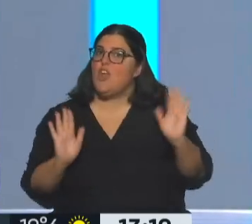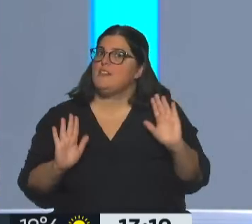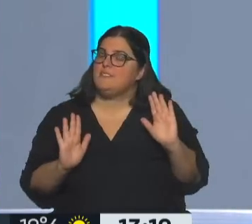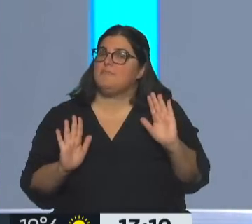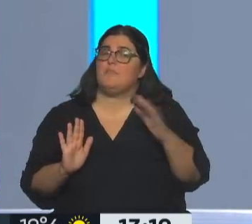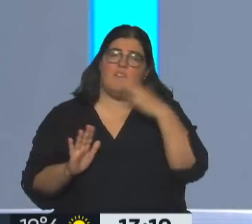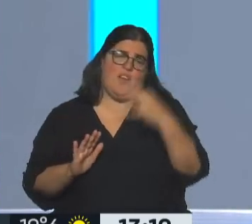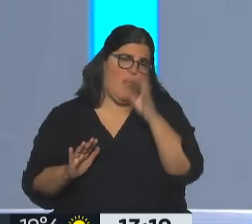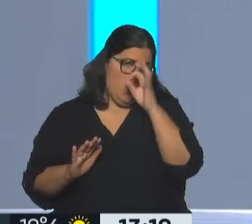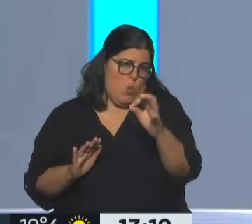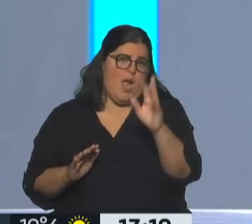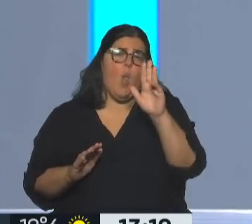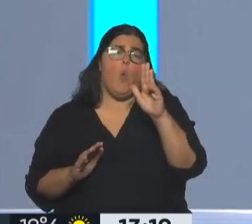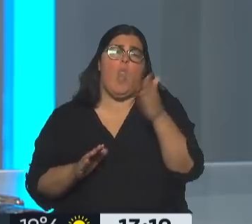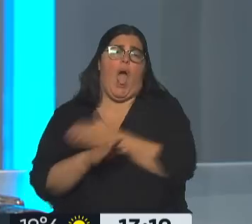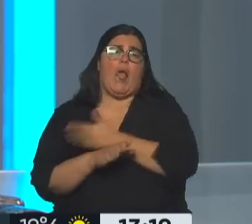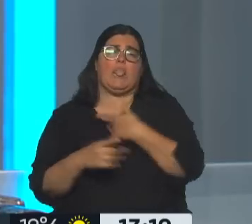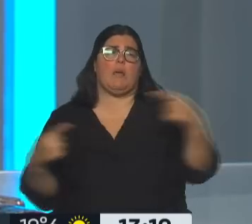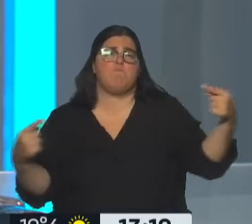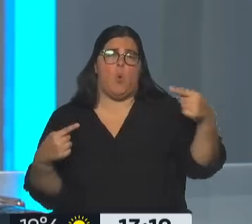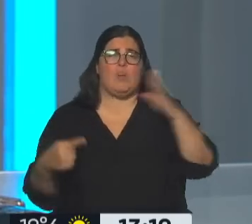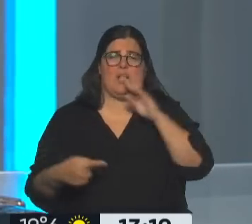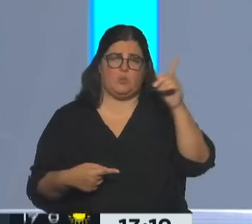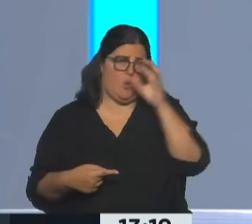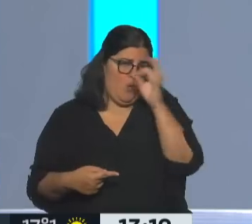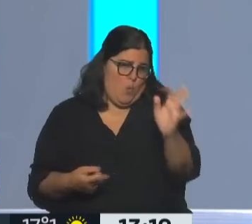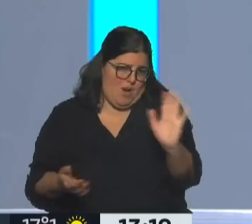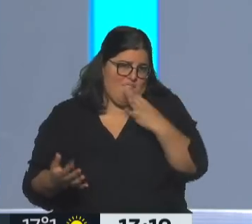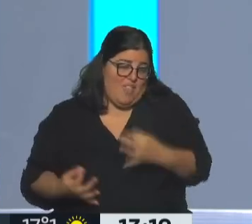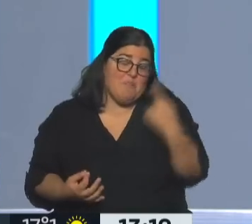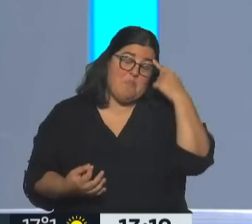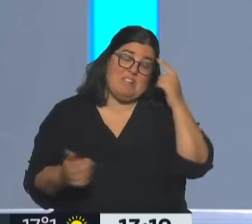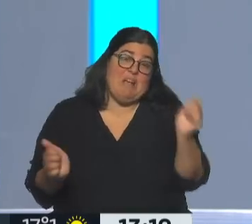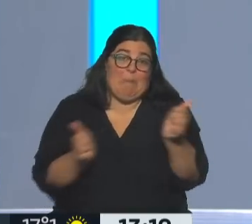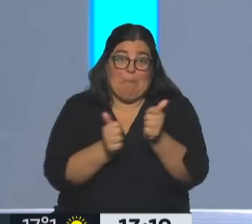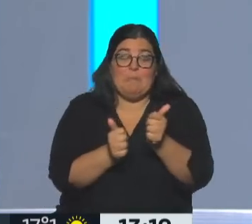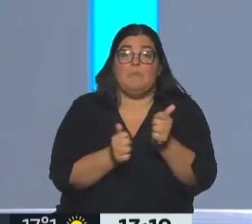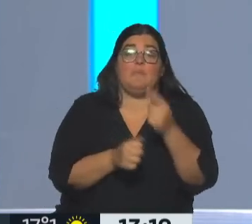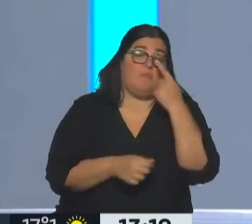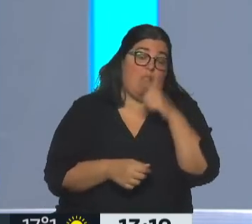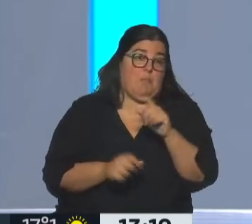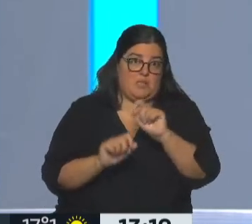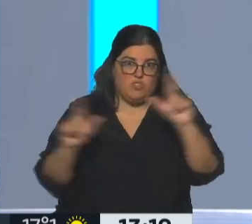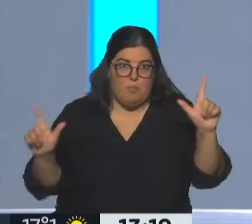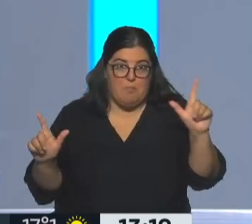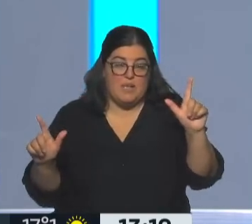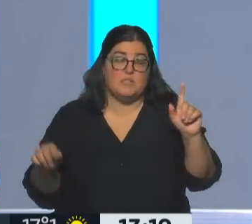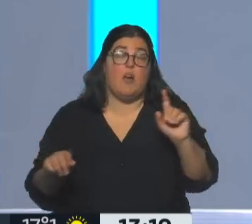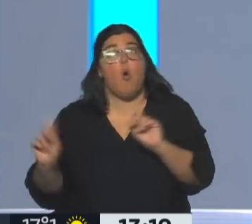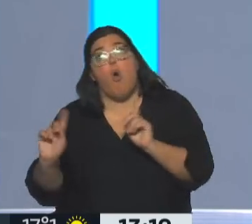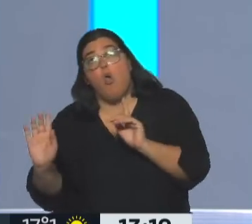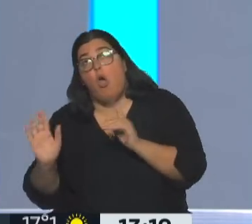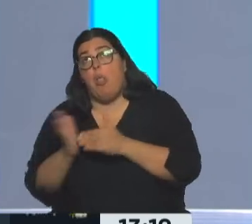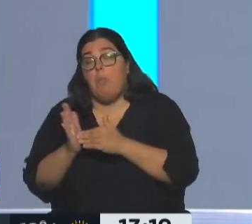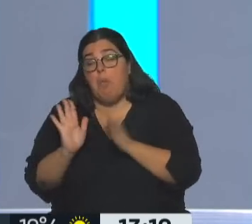Lula durante sus presidencias nunca tuvo un enfrentamiento fuerte con Estados Unidos. Sorprendentemente o no, como bien mencionaba